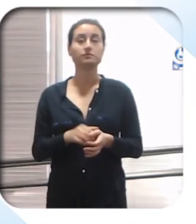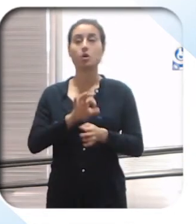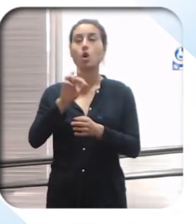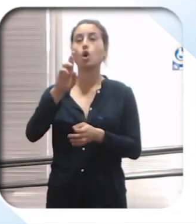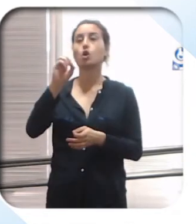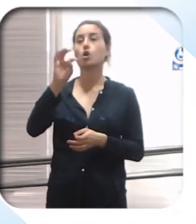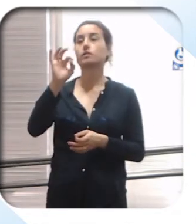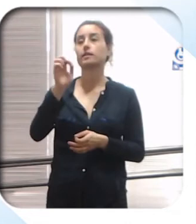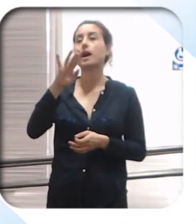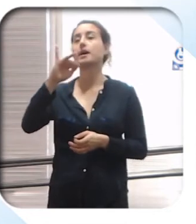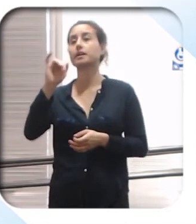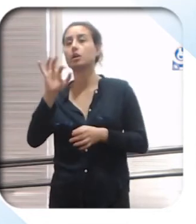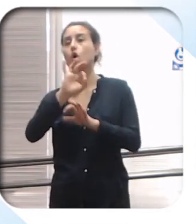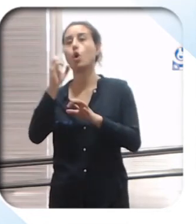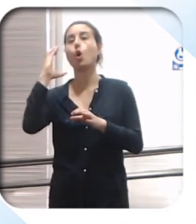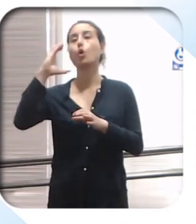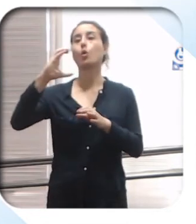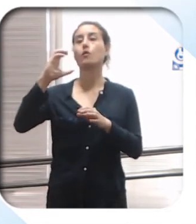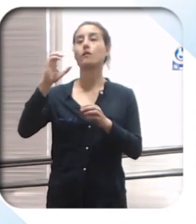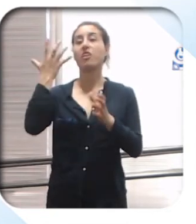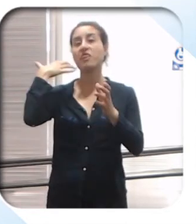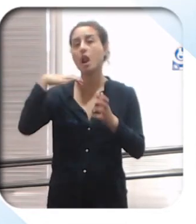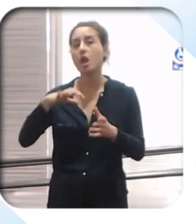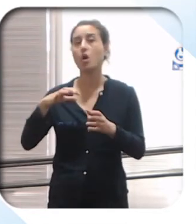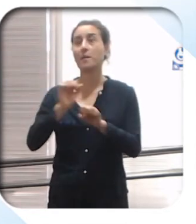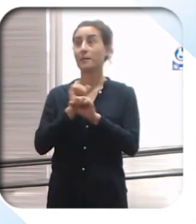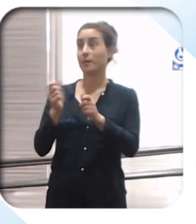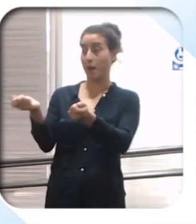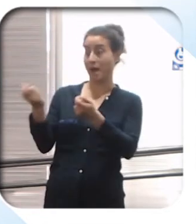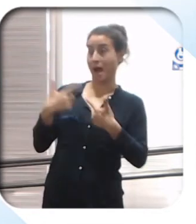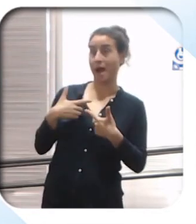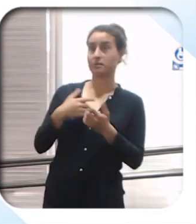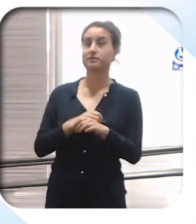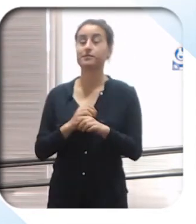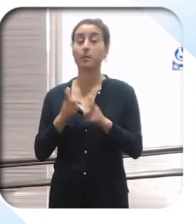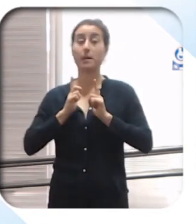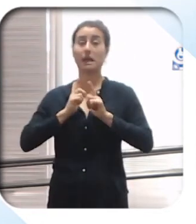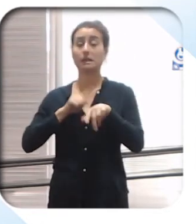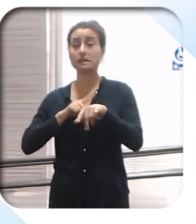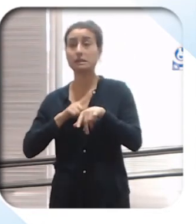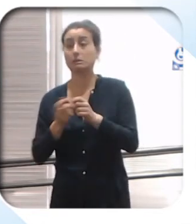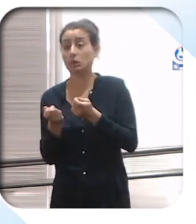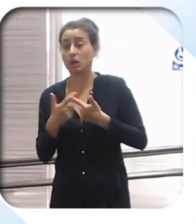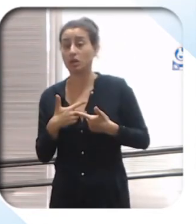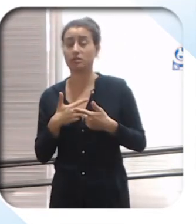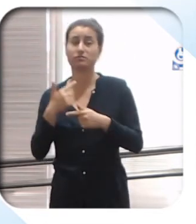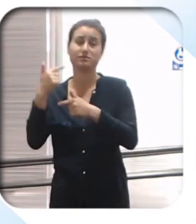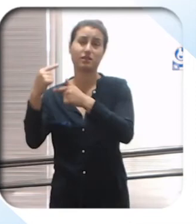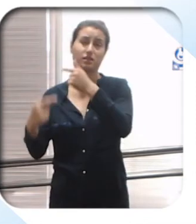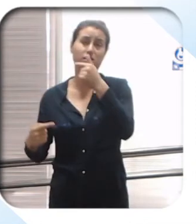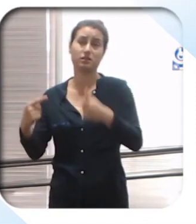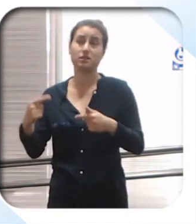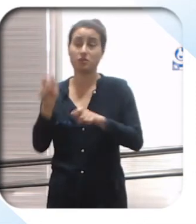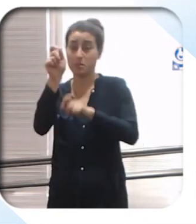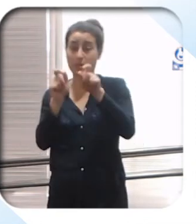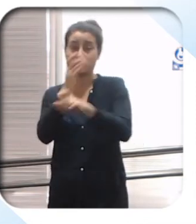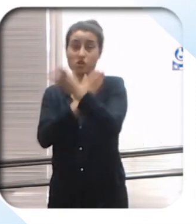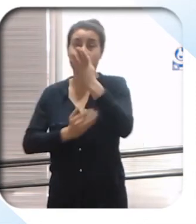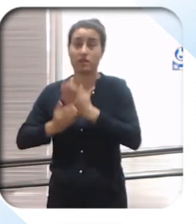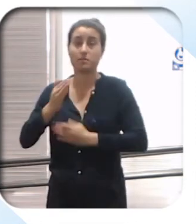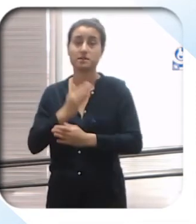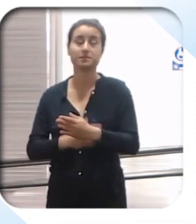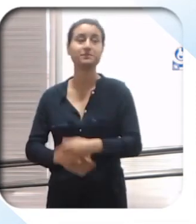Club de Leones, o podemos esperar esos tiempos, ¿verdad?, que son diferentes para la persona con